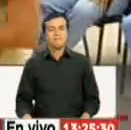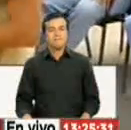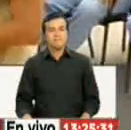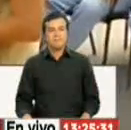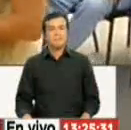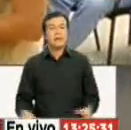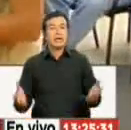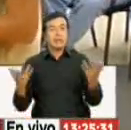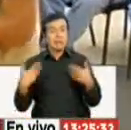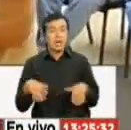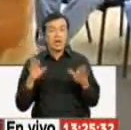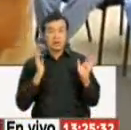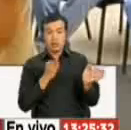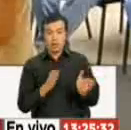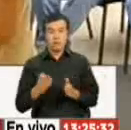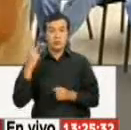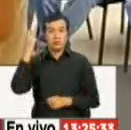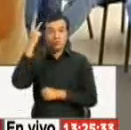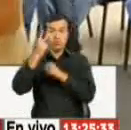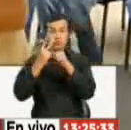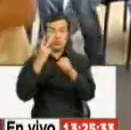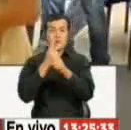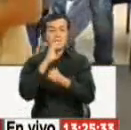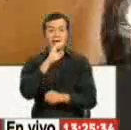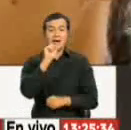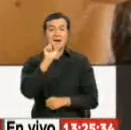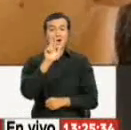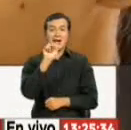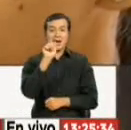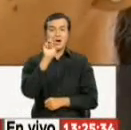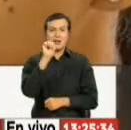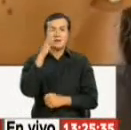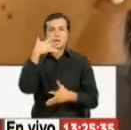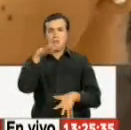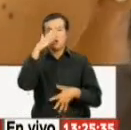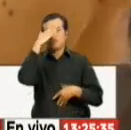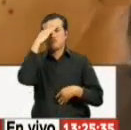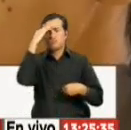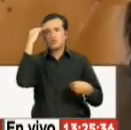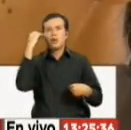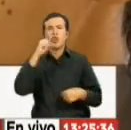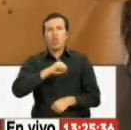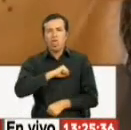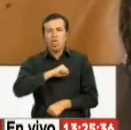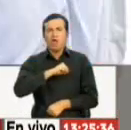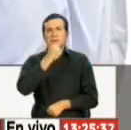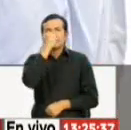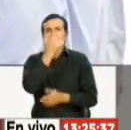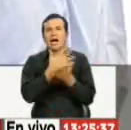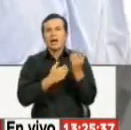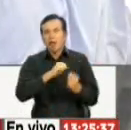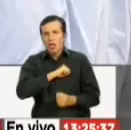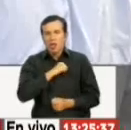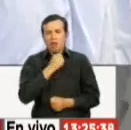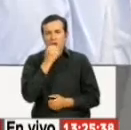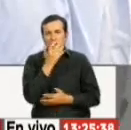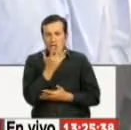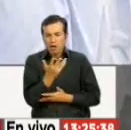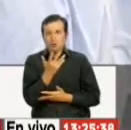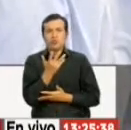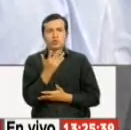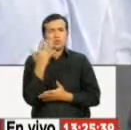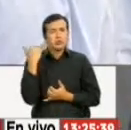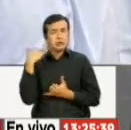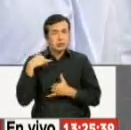luego de un tratamiento de casi 2 años carmen vásquez superó los estragos de la tuberculosis y aunque la enfermedad dejó secuelas en su salud